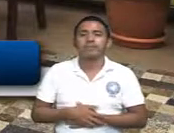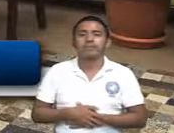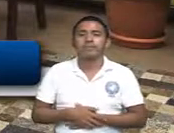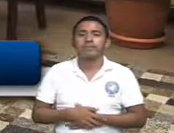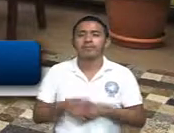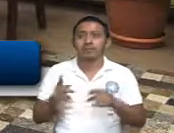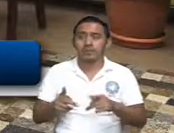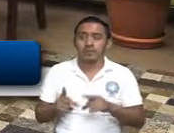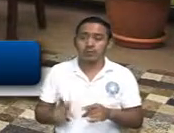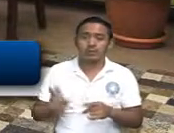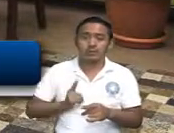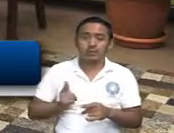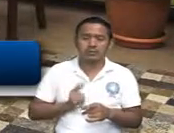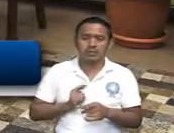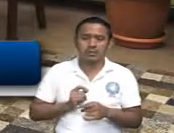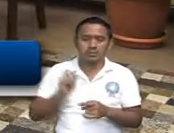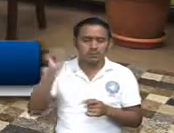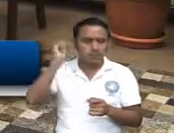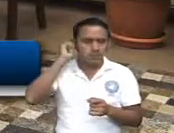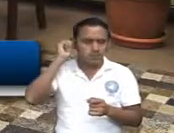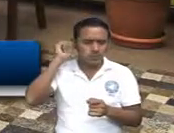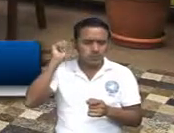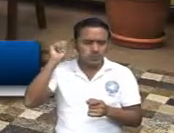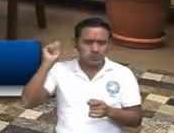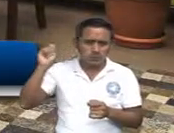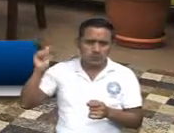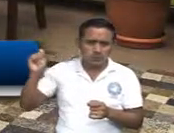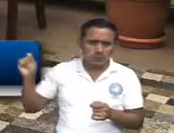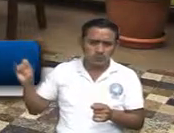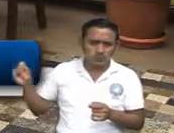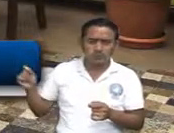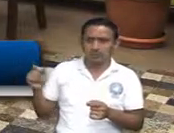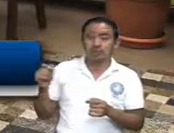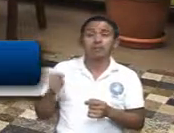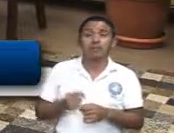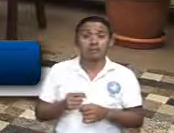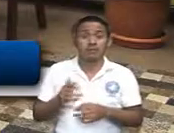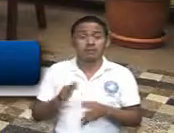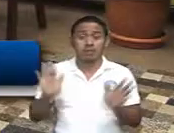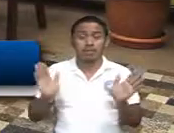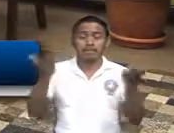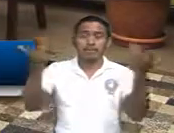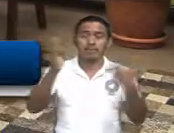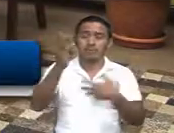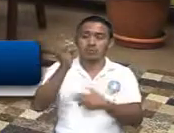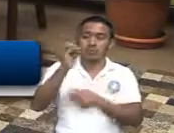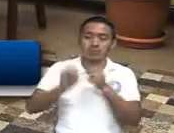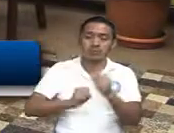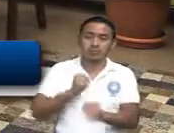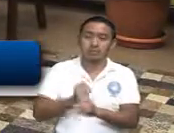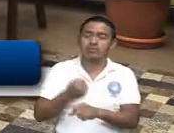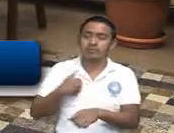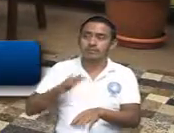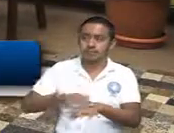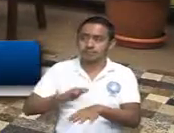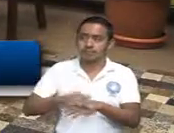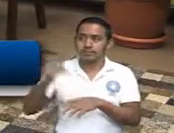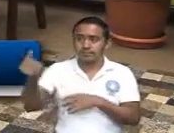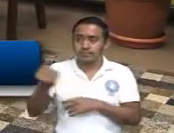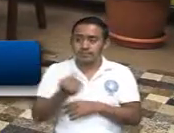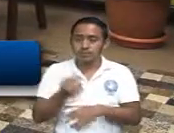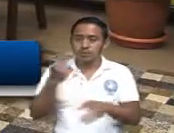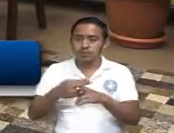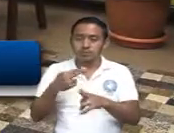algún ruido perciba algún ruido en el oído y ya mayor de 40 años yo le subieron de que se haga